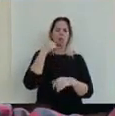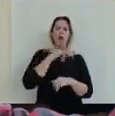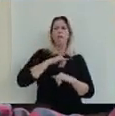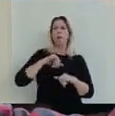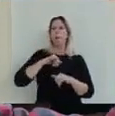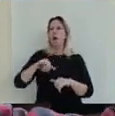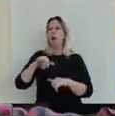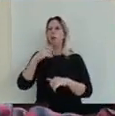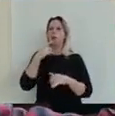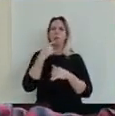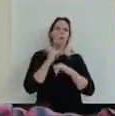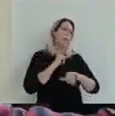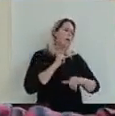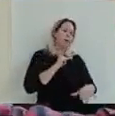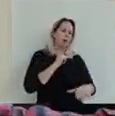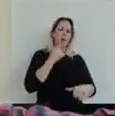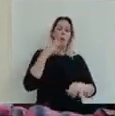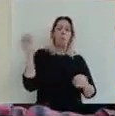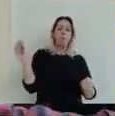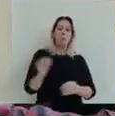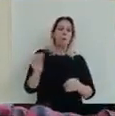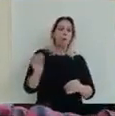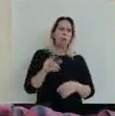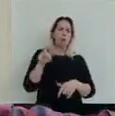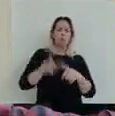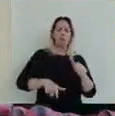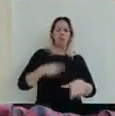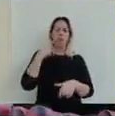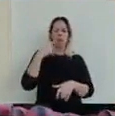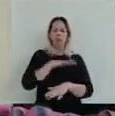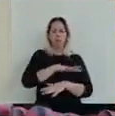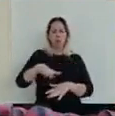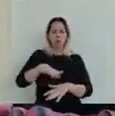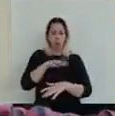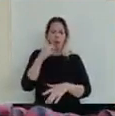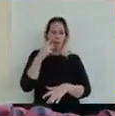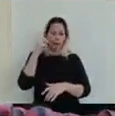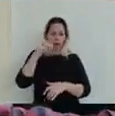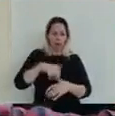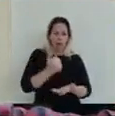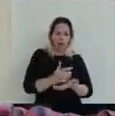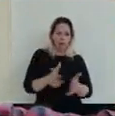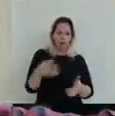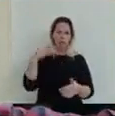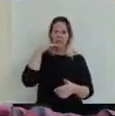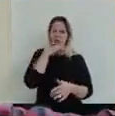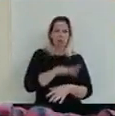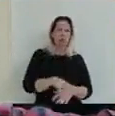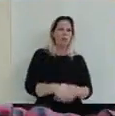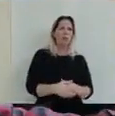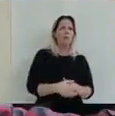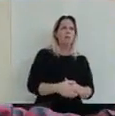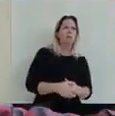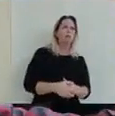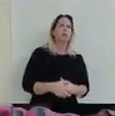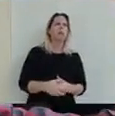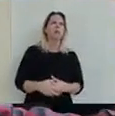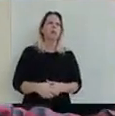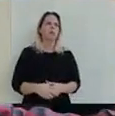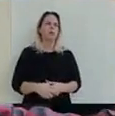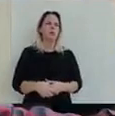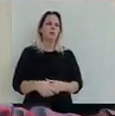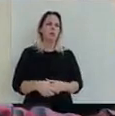partidos políticos. Por favor, yo pido como concejal, tengo 34 años, he entrado en la política en